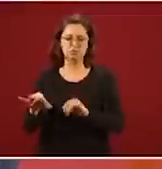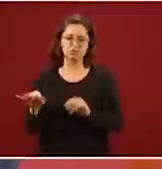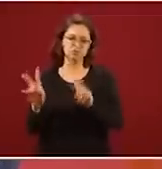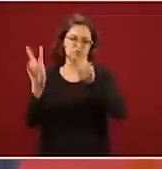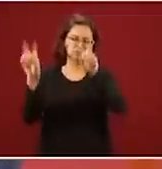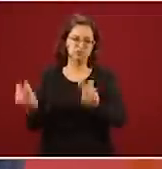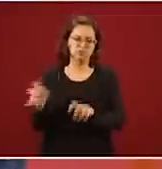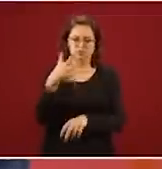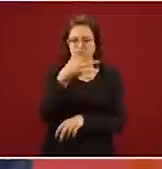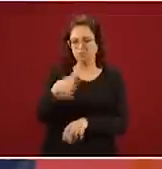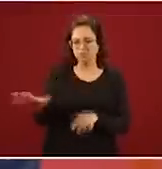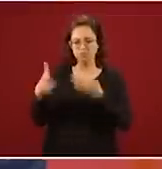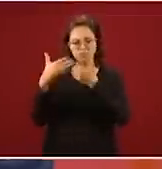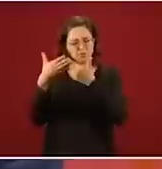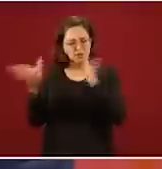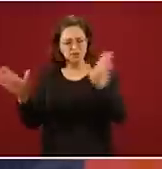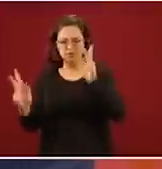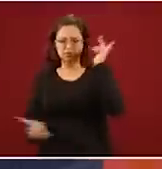todo lo que